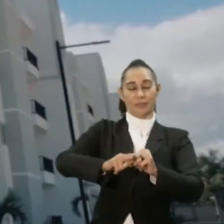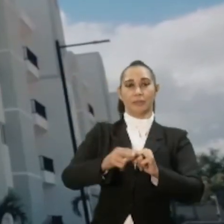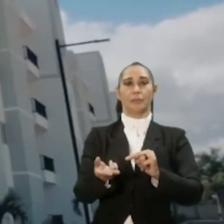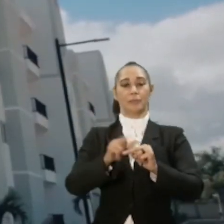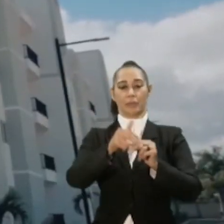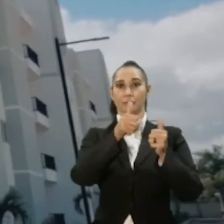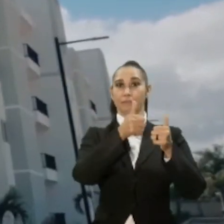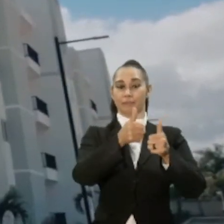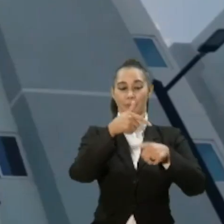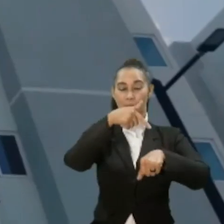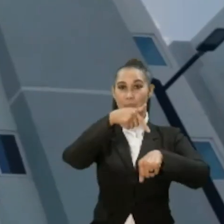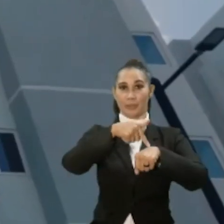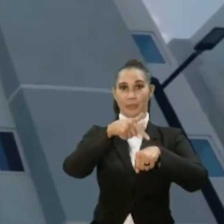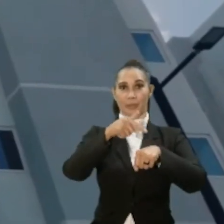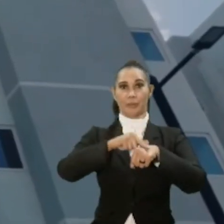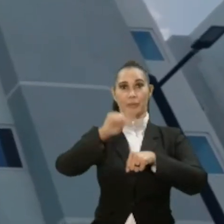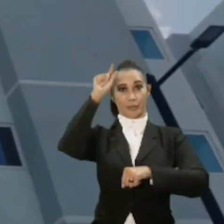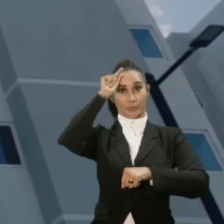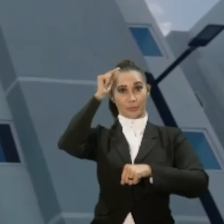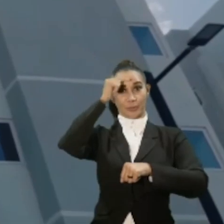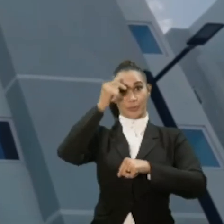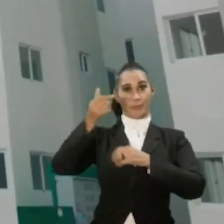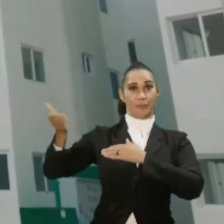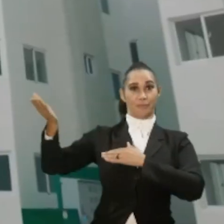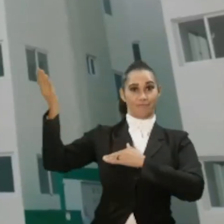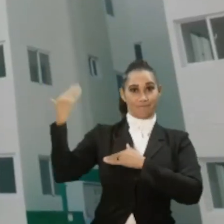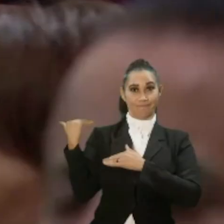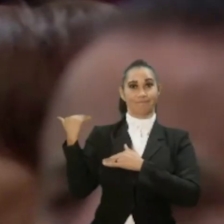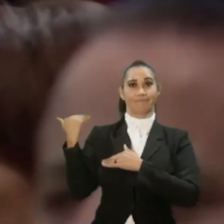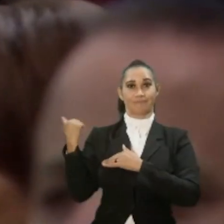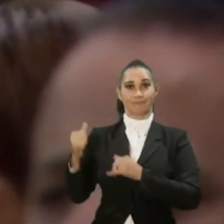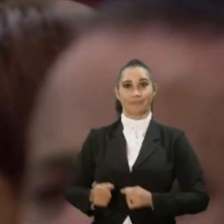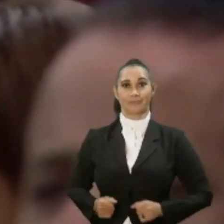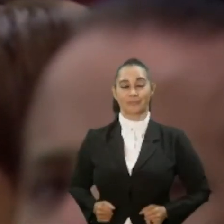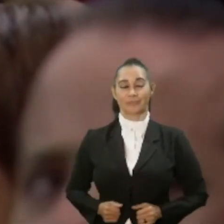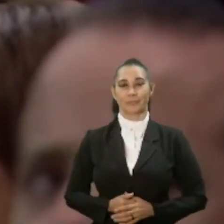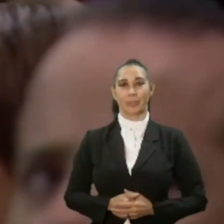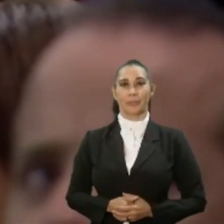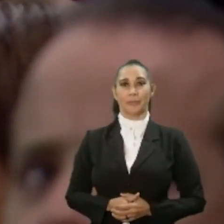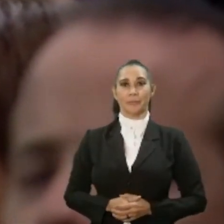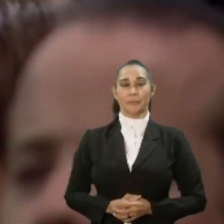el mismo periodo de la gestión de gobierno anterior.